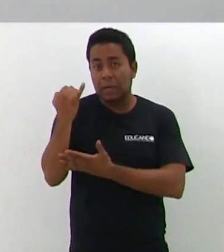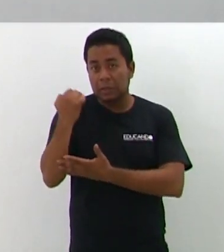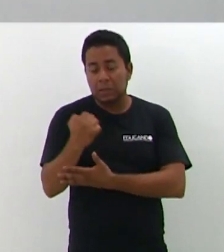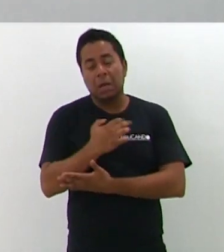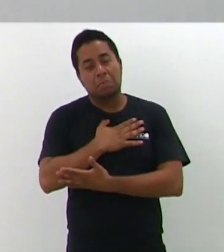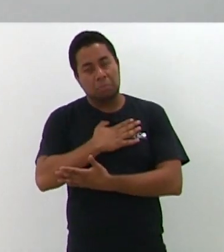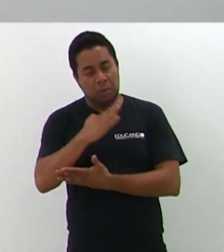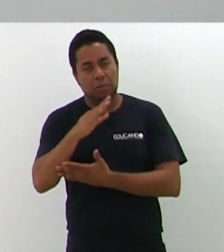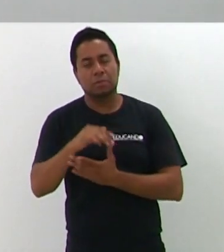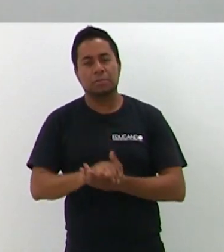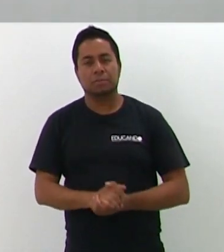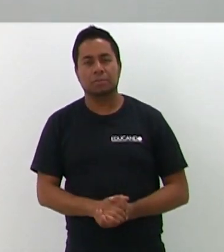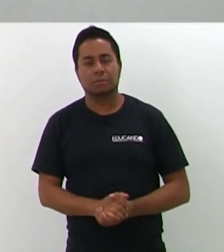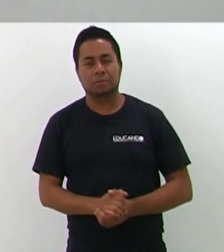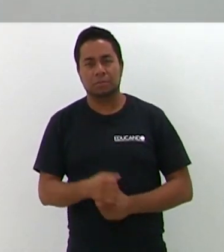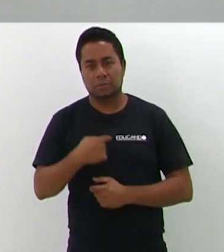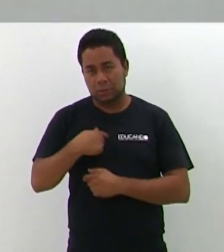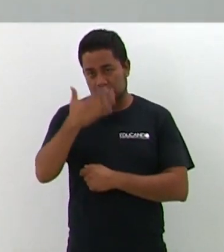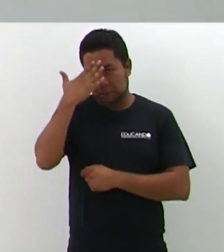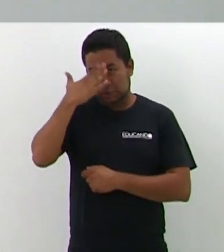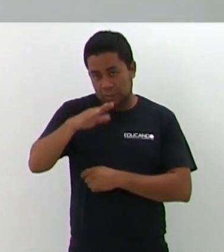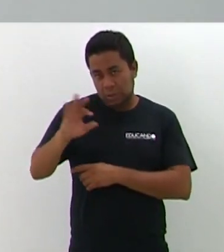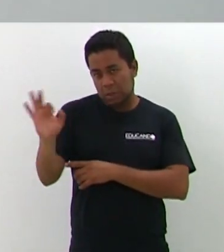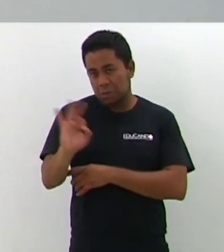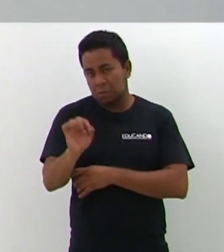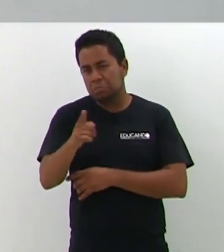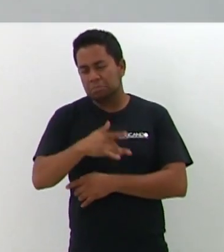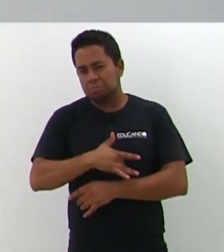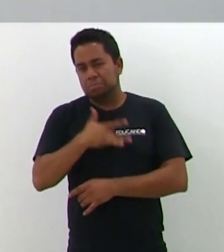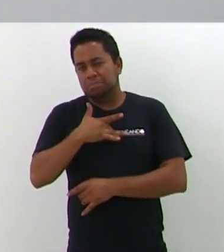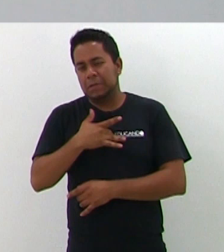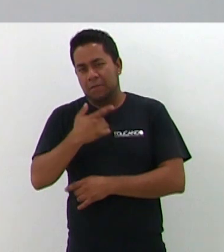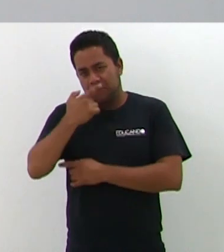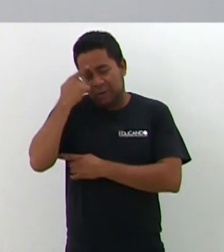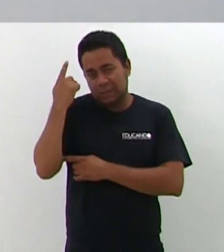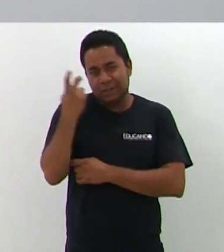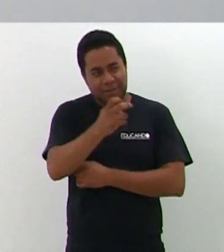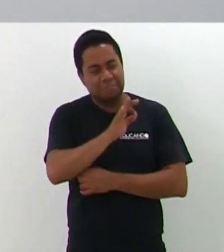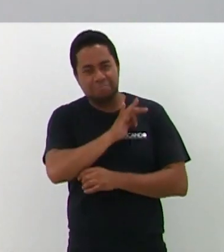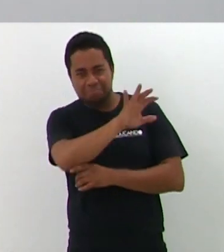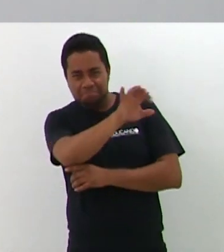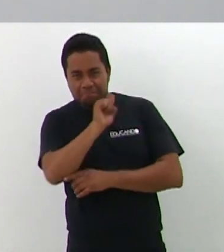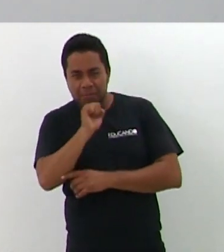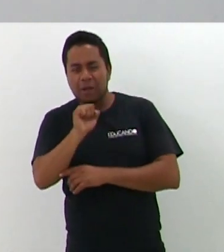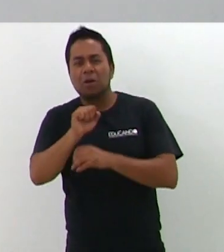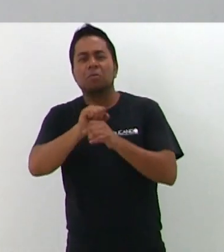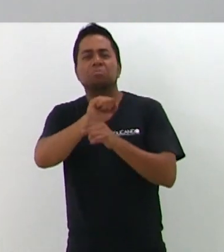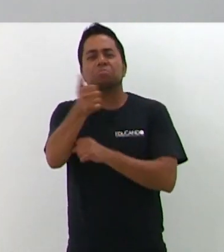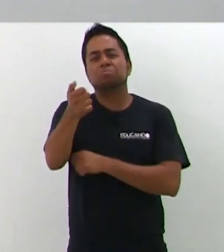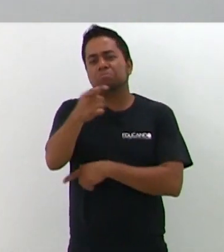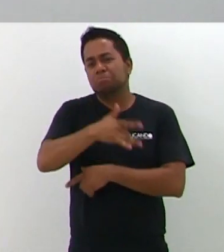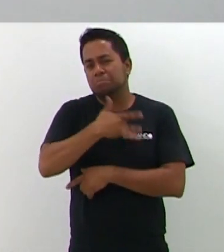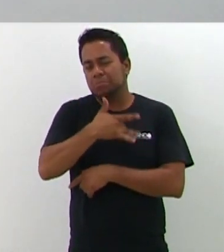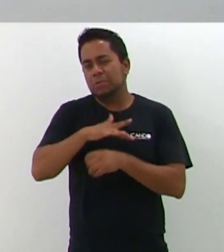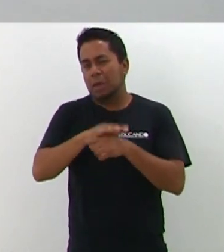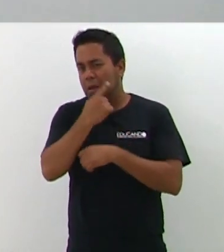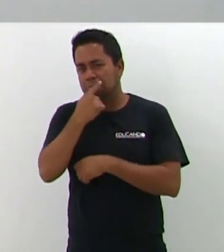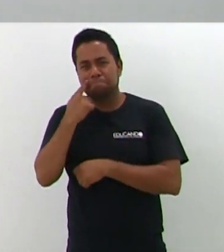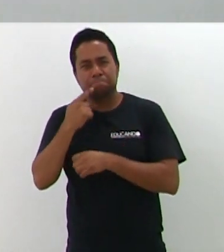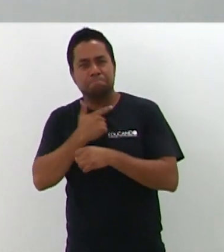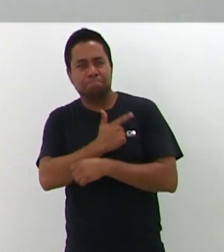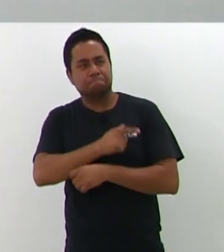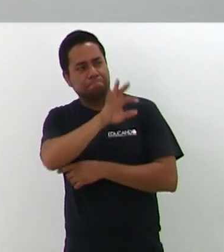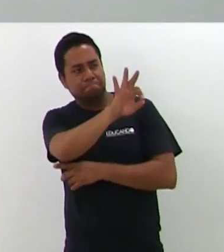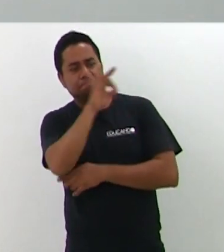bueno, yo sé que esta te va a ser a lo mejor más familiar, así que vamos a hacer esa. ¿Cuál otra te gustaría?